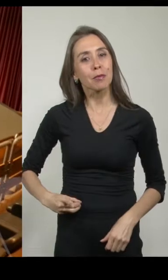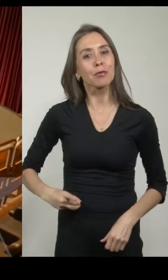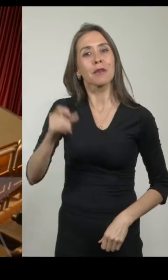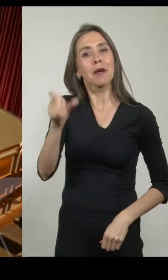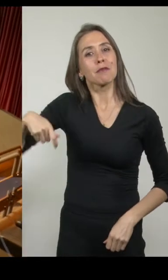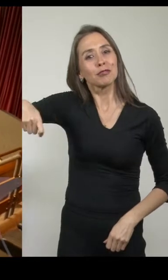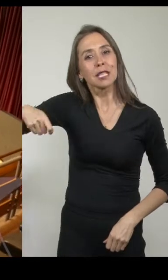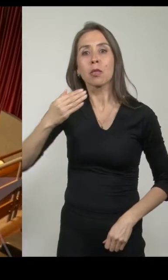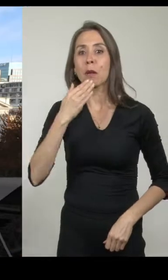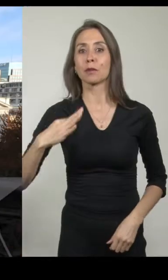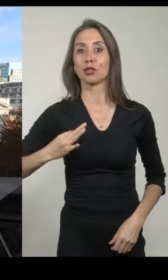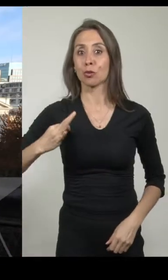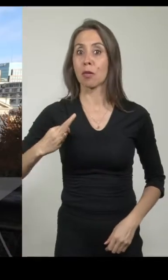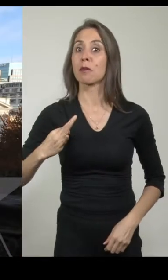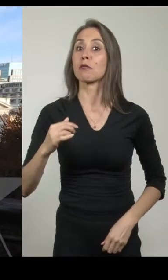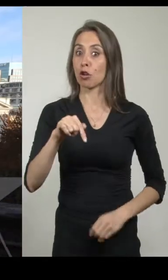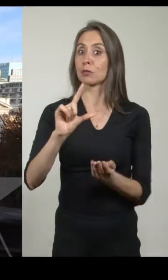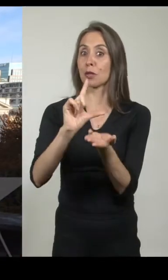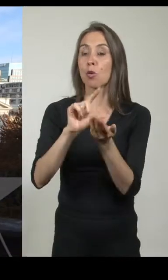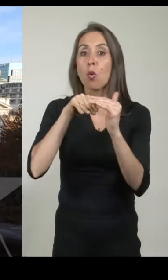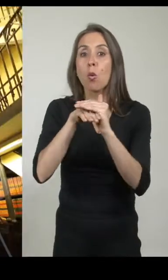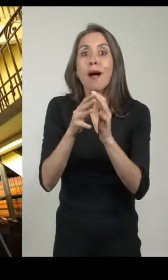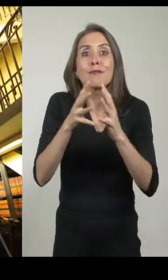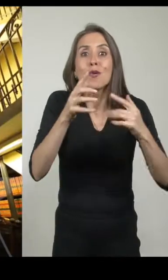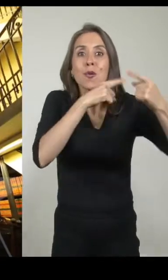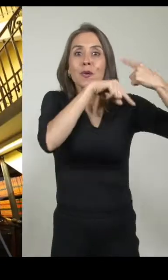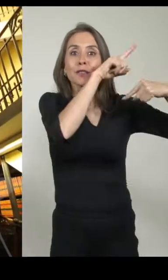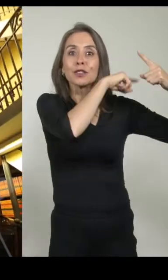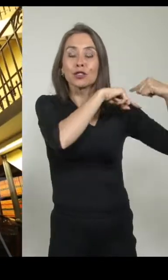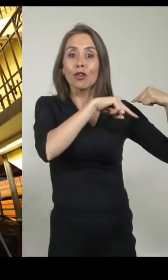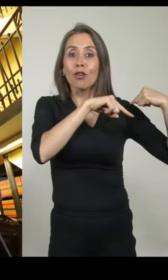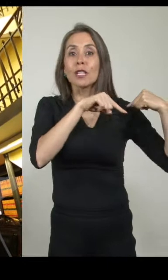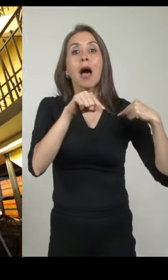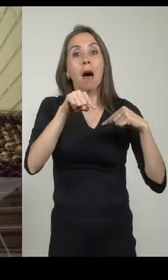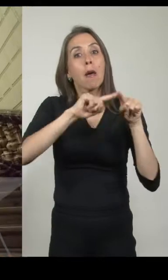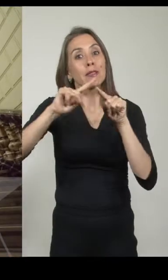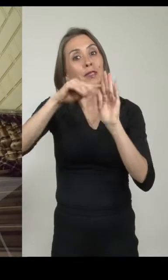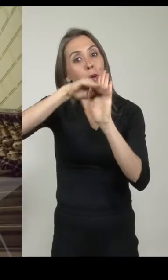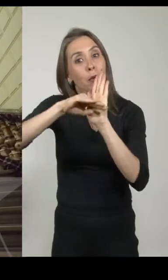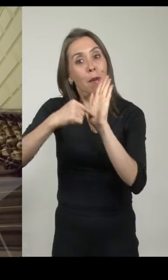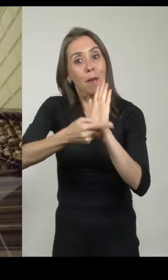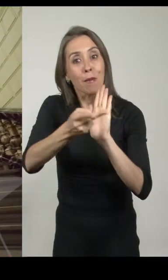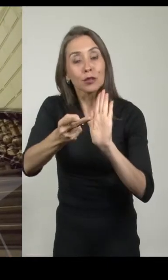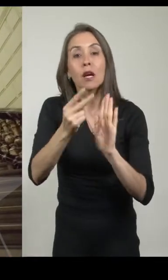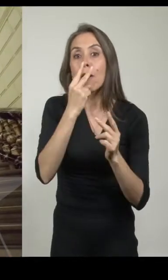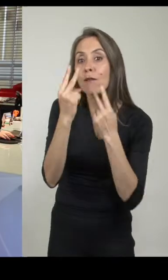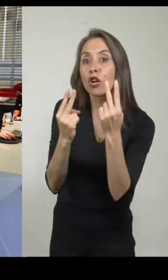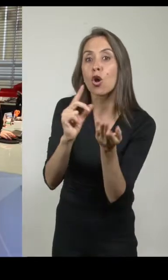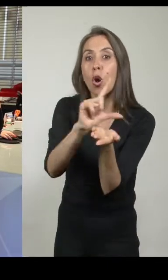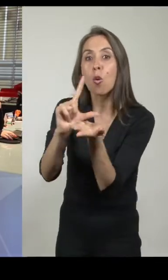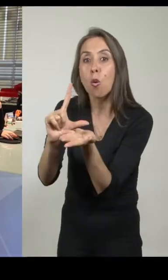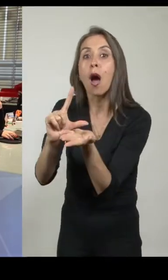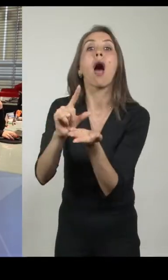ciudadanos. Pero también es un lugar que guarda mucha historia. En esta serie, usted conocerá los lugares más destacados de sus